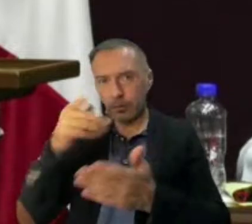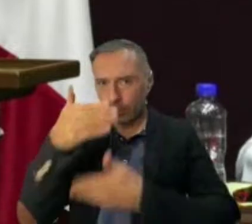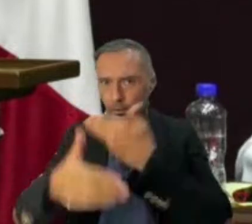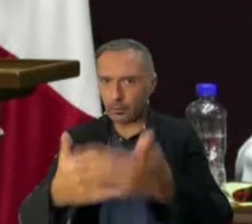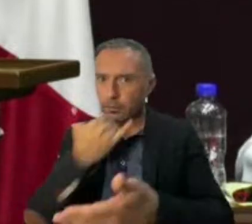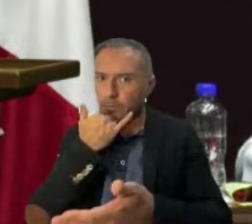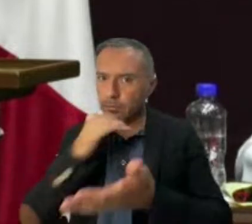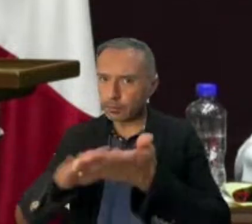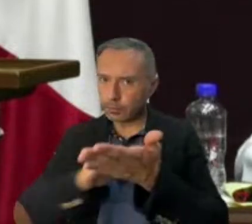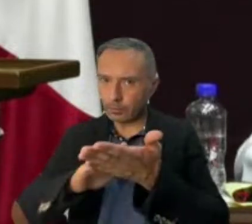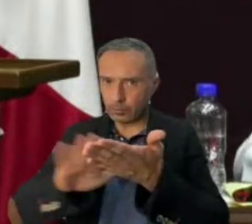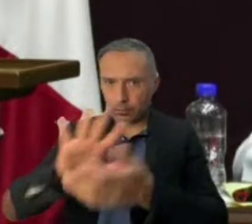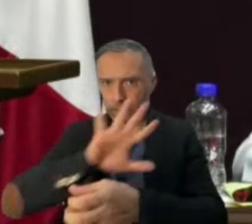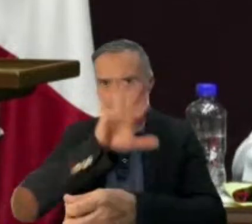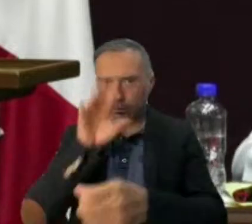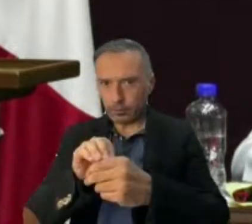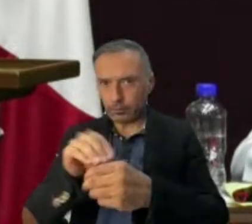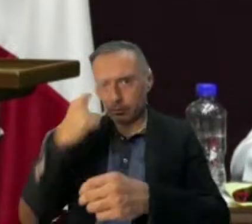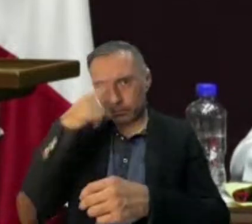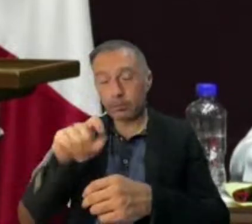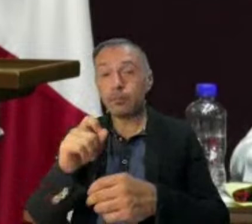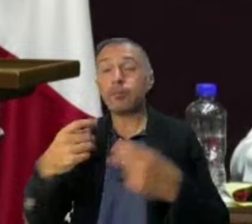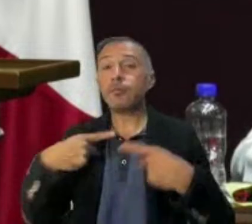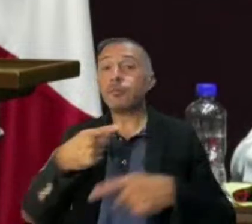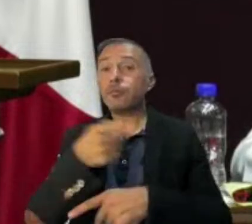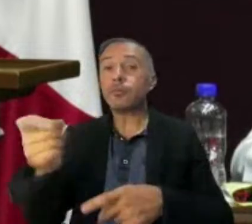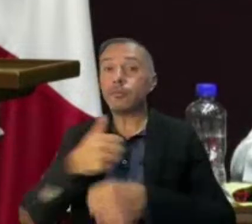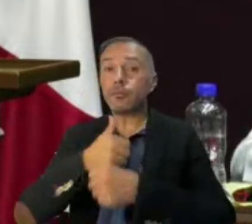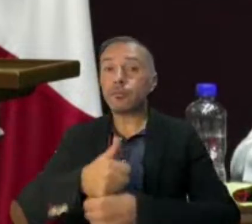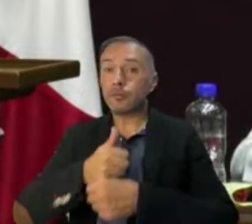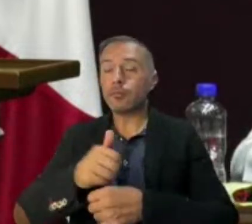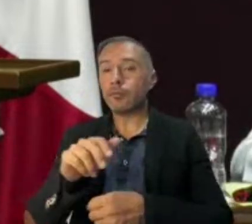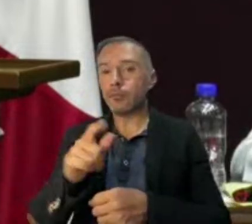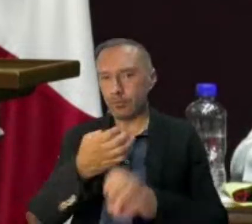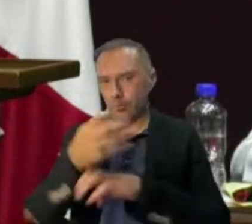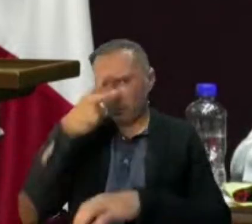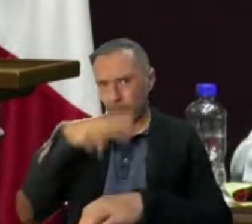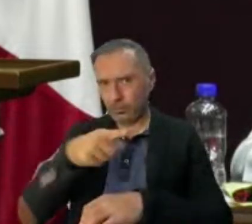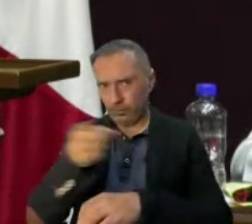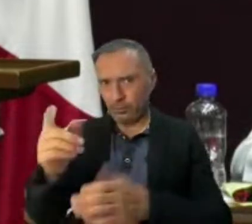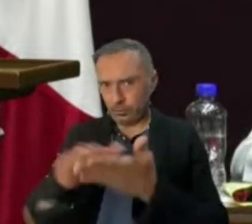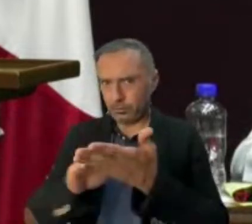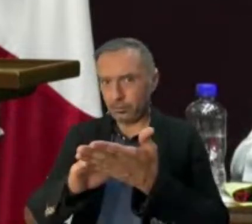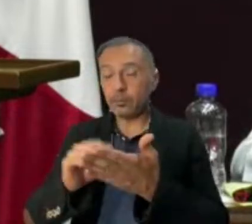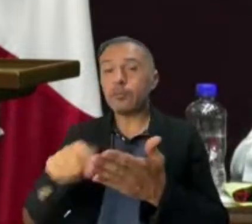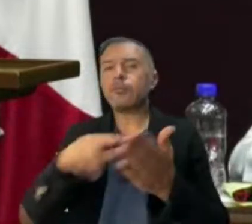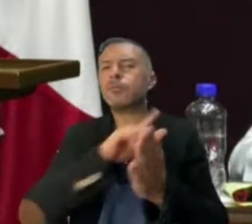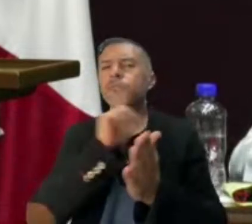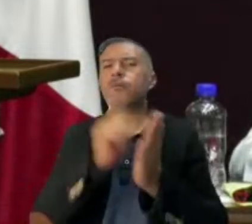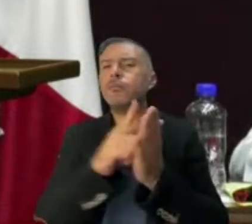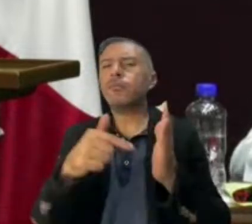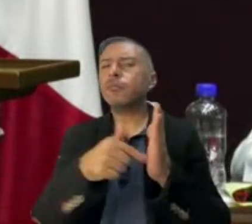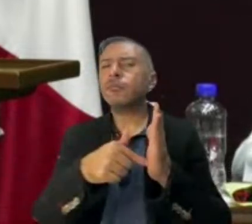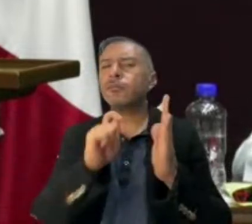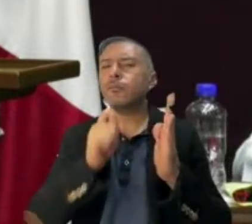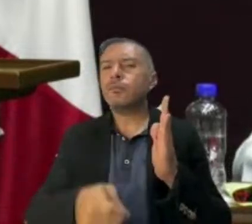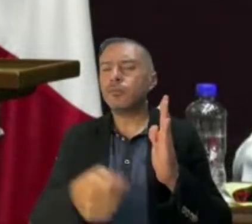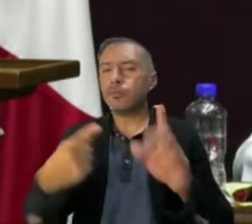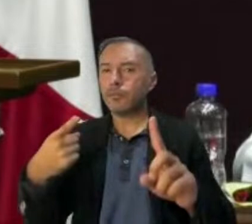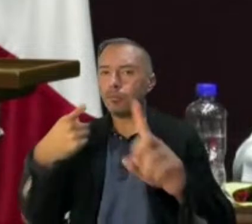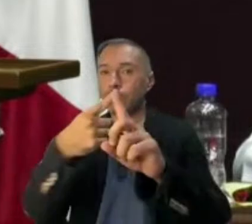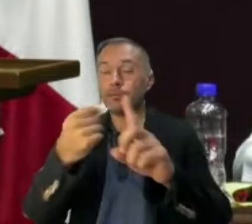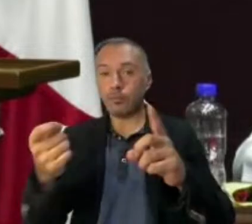y criterios para la reparación del daño a las víctimas en el ámbito estatal. Esta ley busca garantizar el acceso a la justicia y a